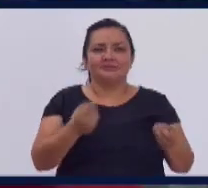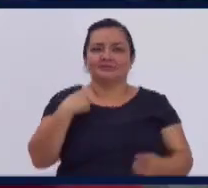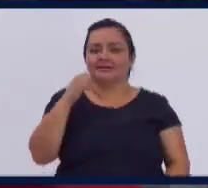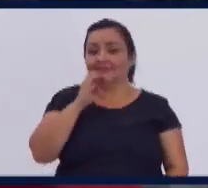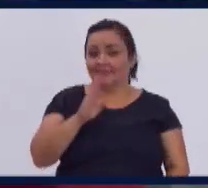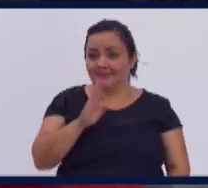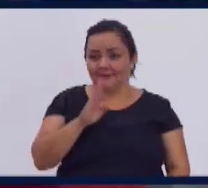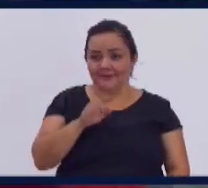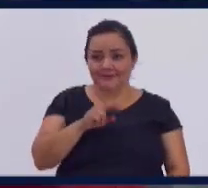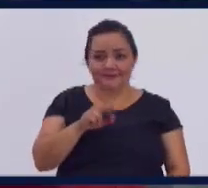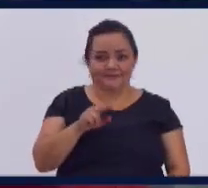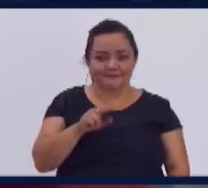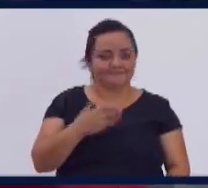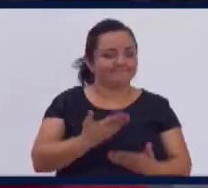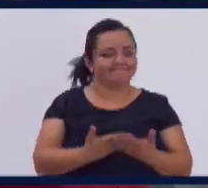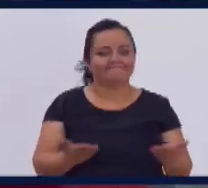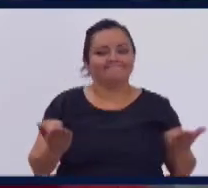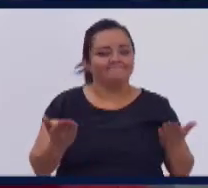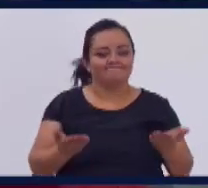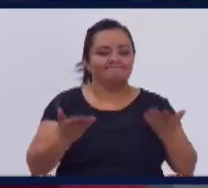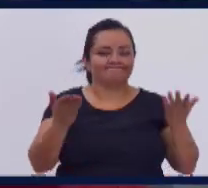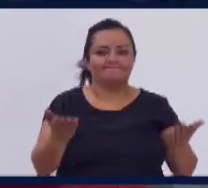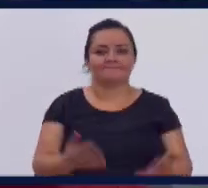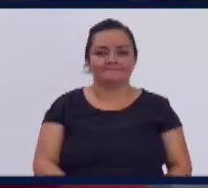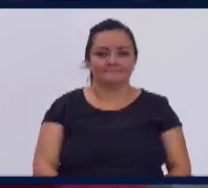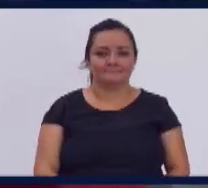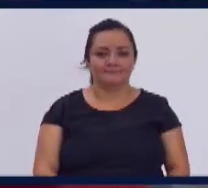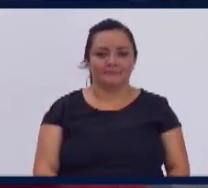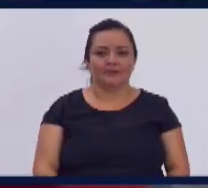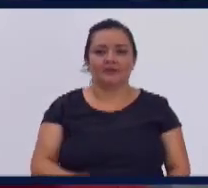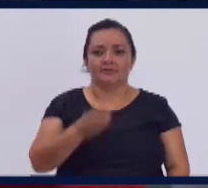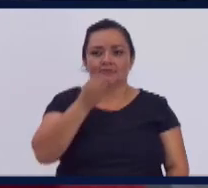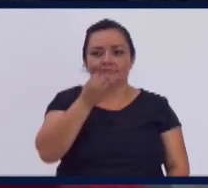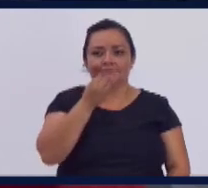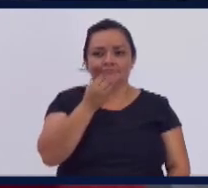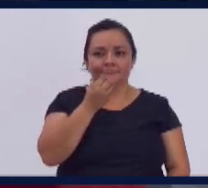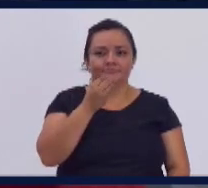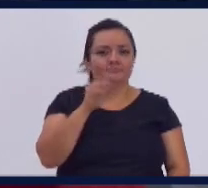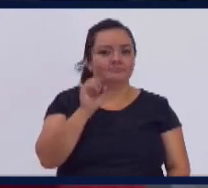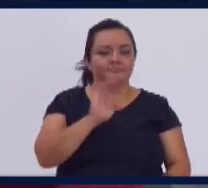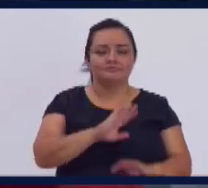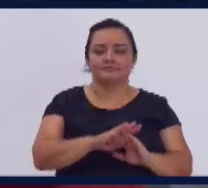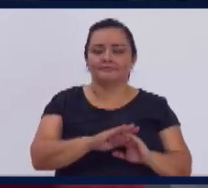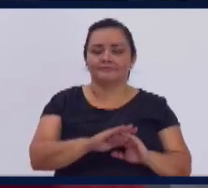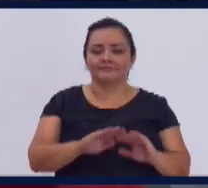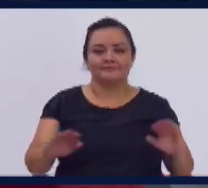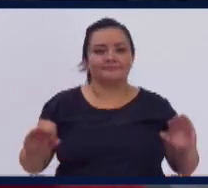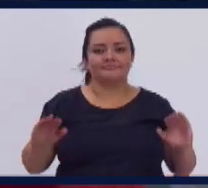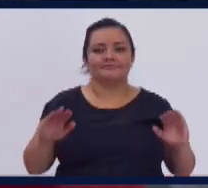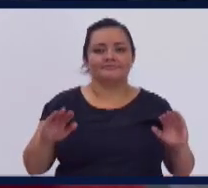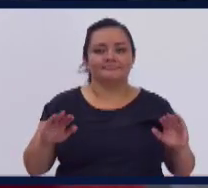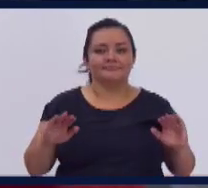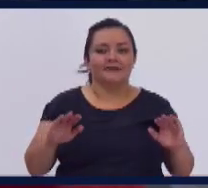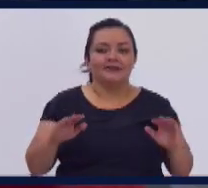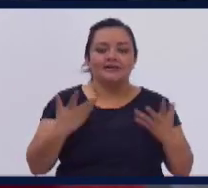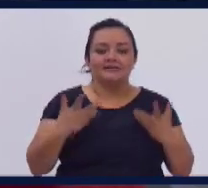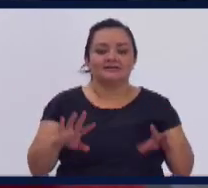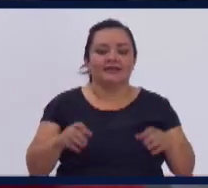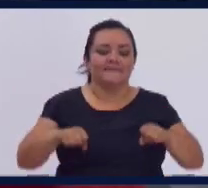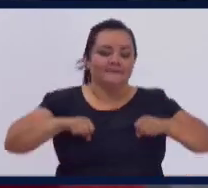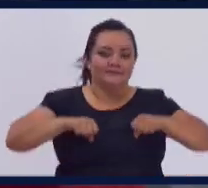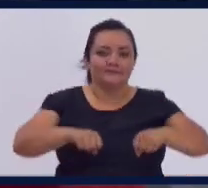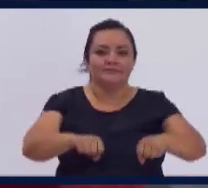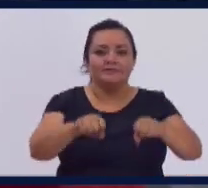digo a los colegas, hoy no vamos a llevar nada. El refrigerio para los señores que están ahí, punto, no queremos nada. Ya llevamos coches, ya